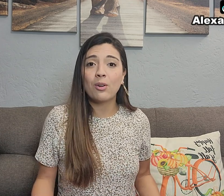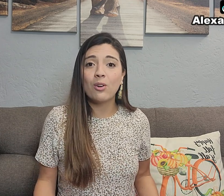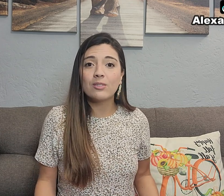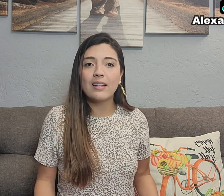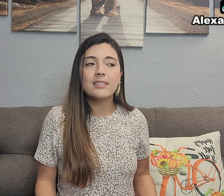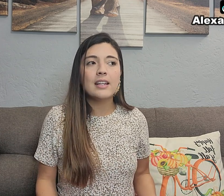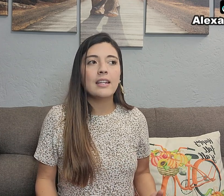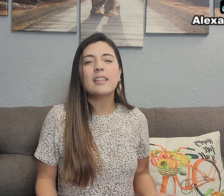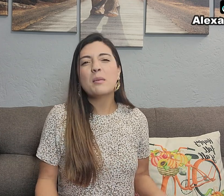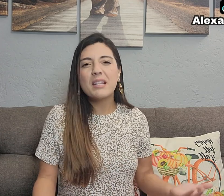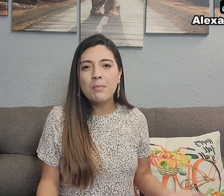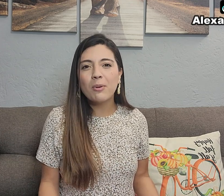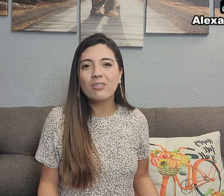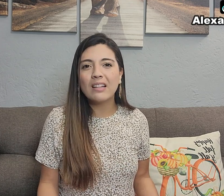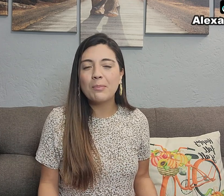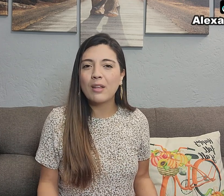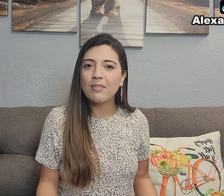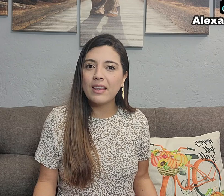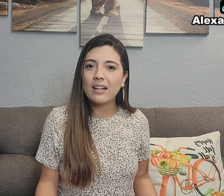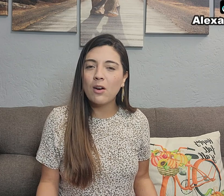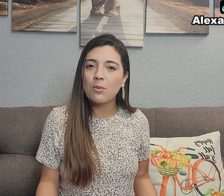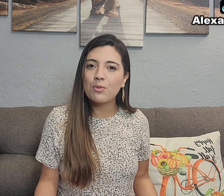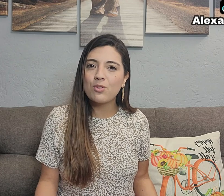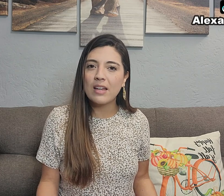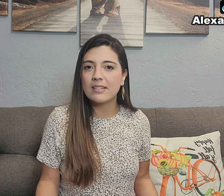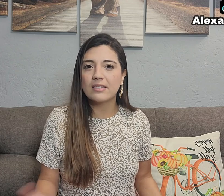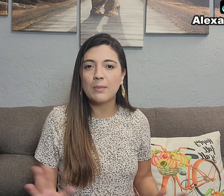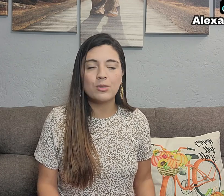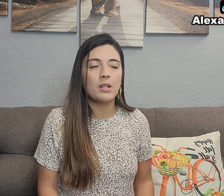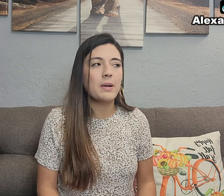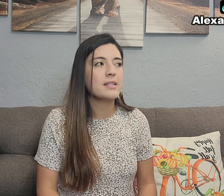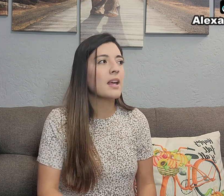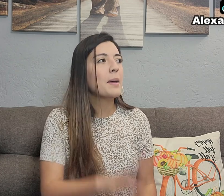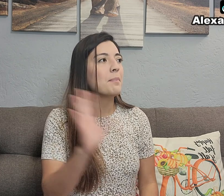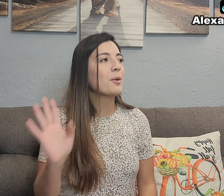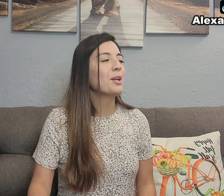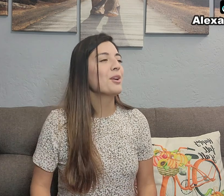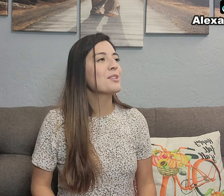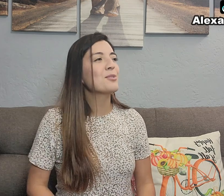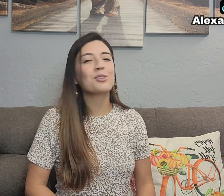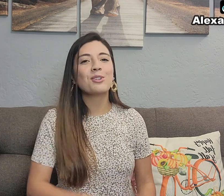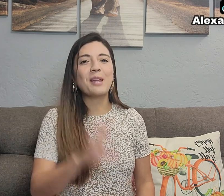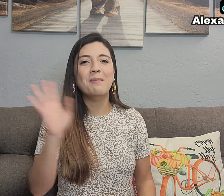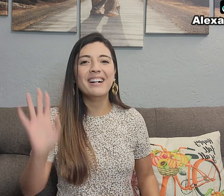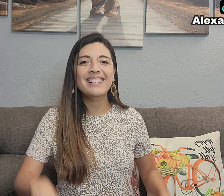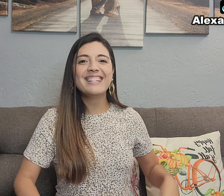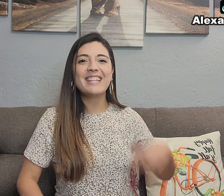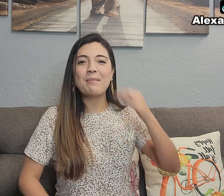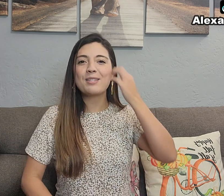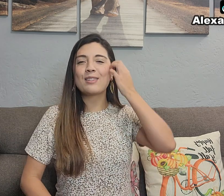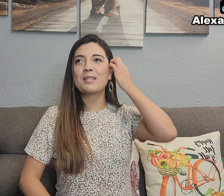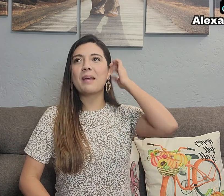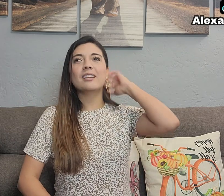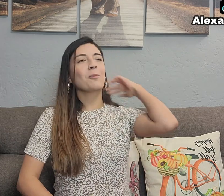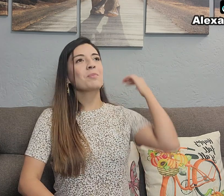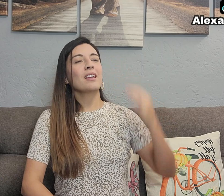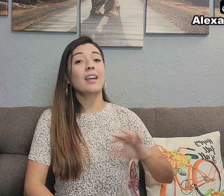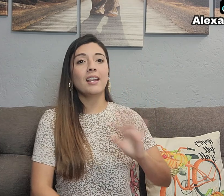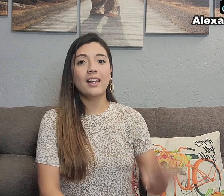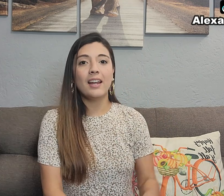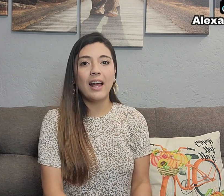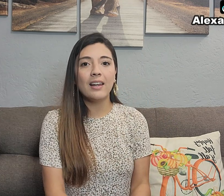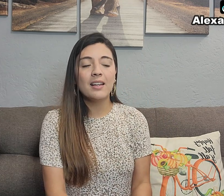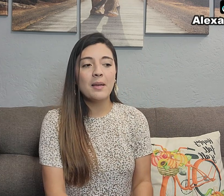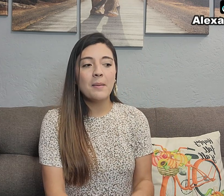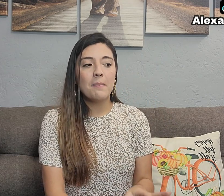otro tipo de cosas, y también es importante porque al fin y al cabo como sociedad necesitamos esa base. Pero bueno, eso es otro tema, ya me estoy desviando.